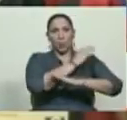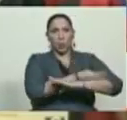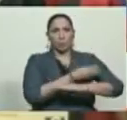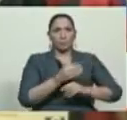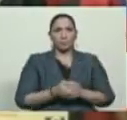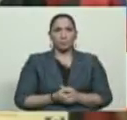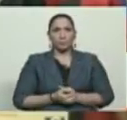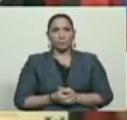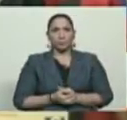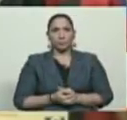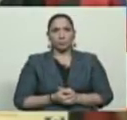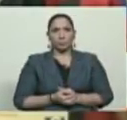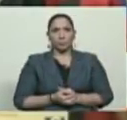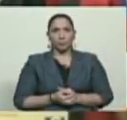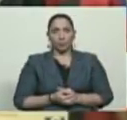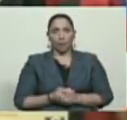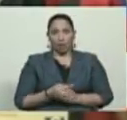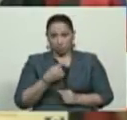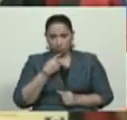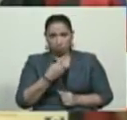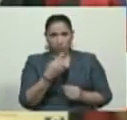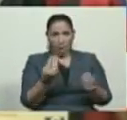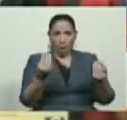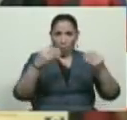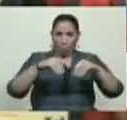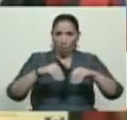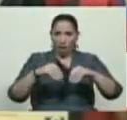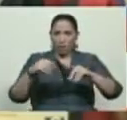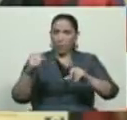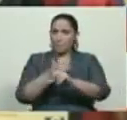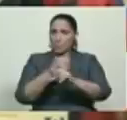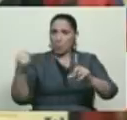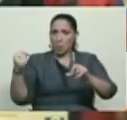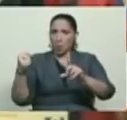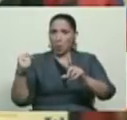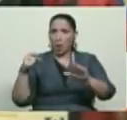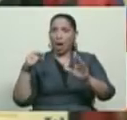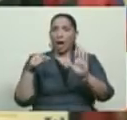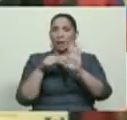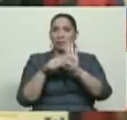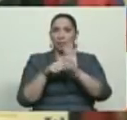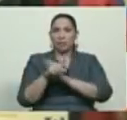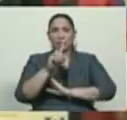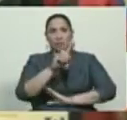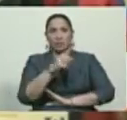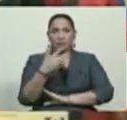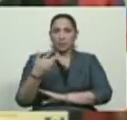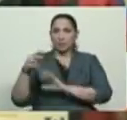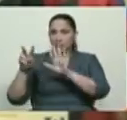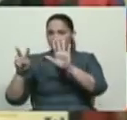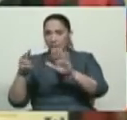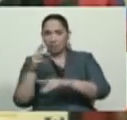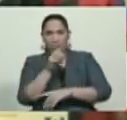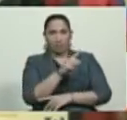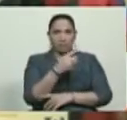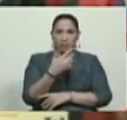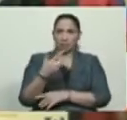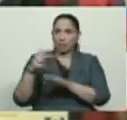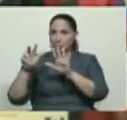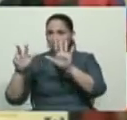sentido, dichos acuerdos violan los artículos 137, 138 y